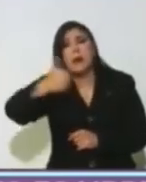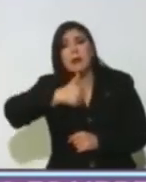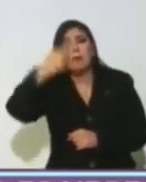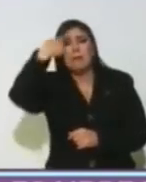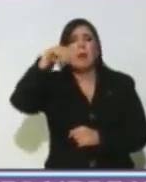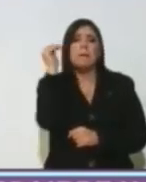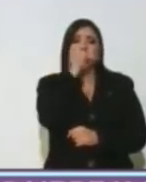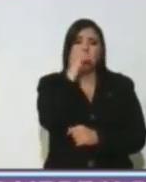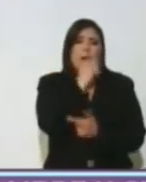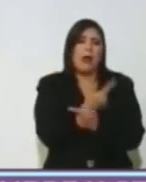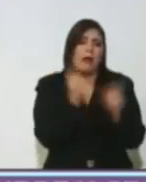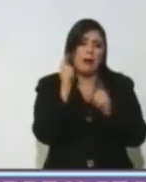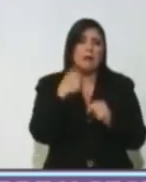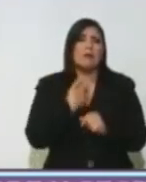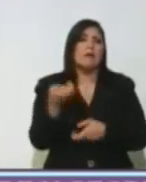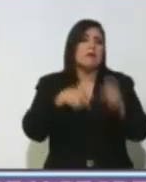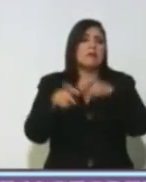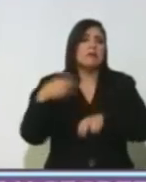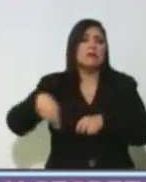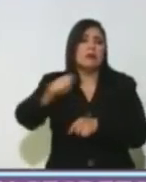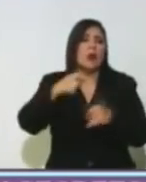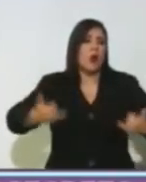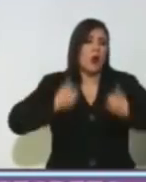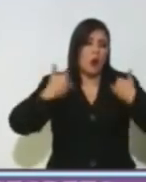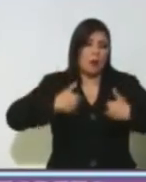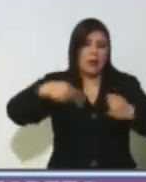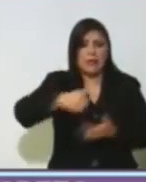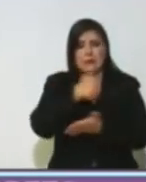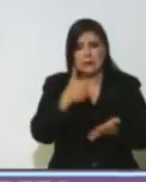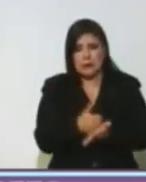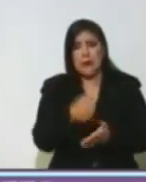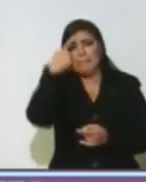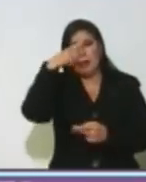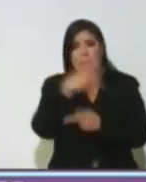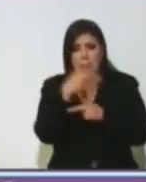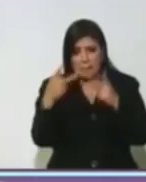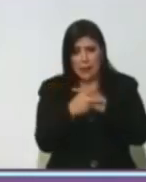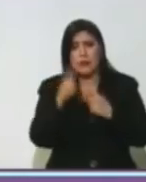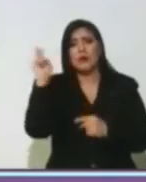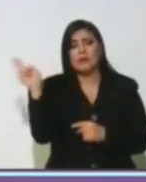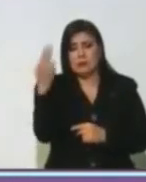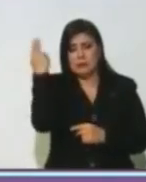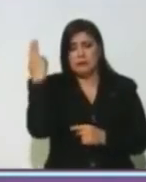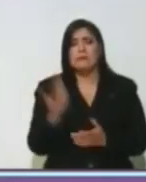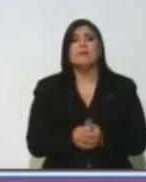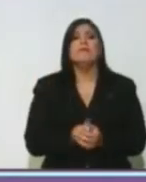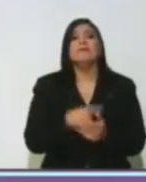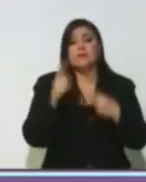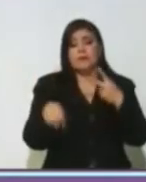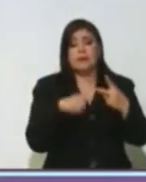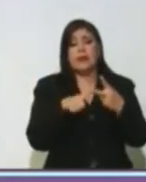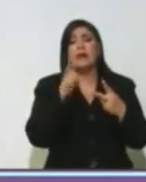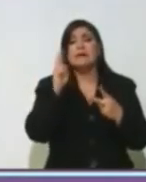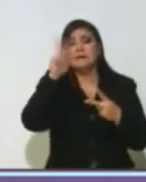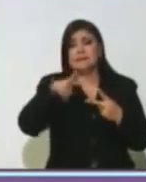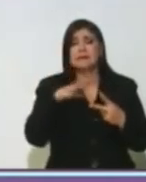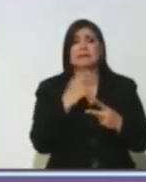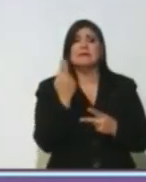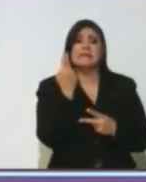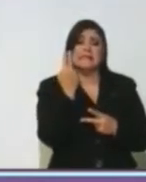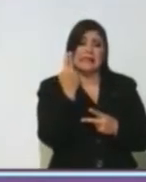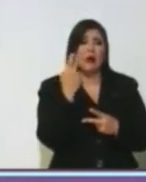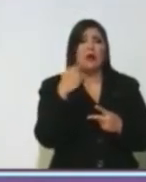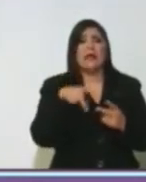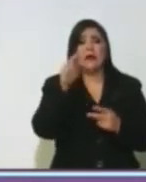público gratuito para todos los jóvenes de nuestra ciudad en preparatoria y en universidad segundo vamos por 25